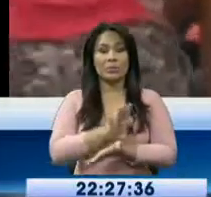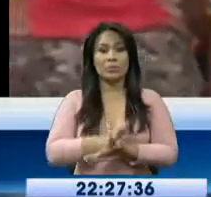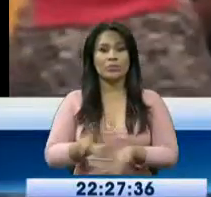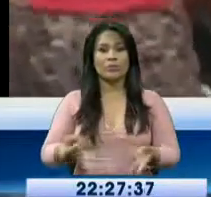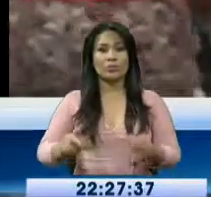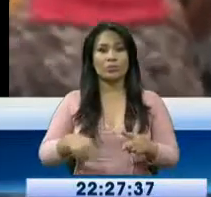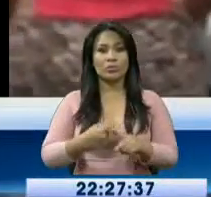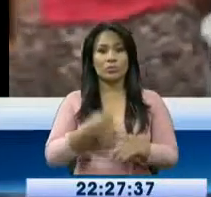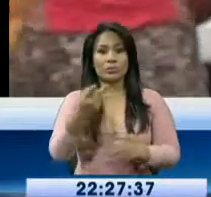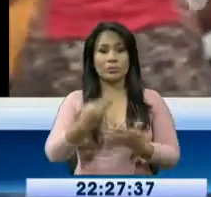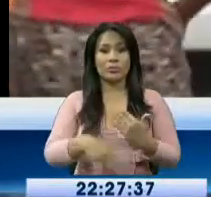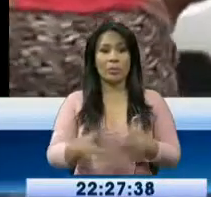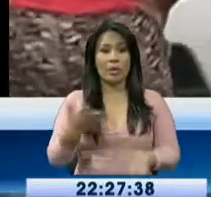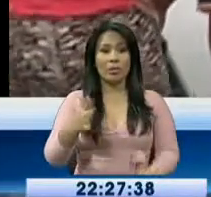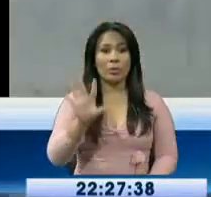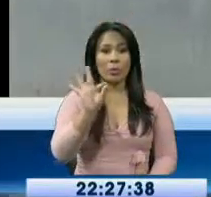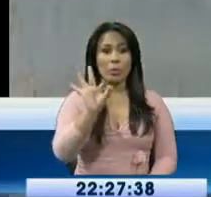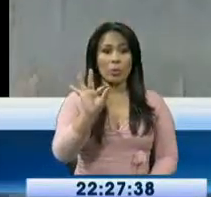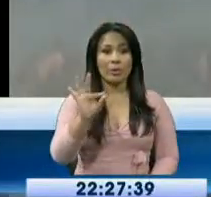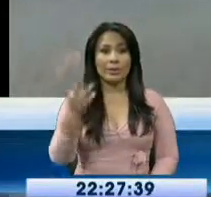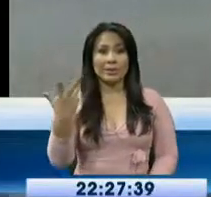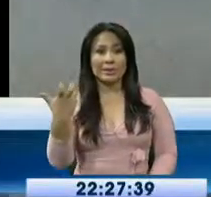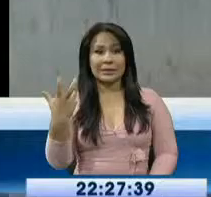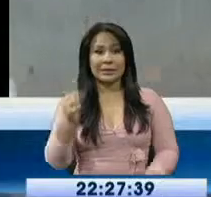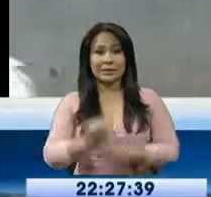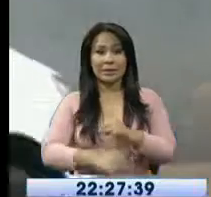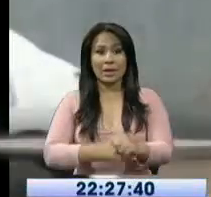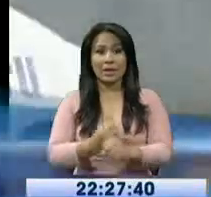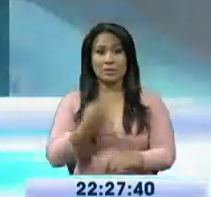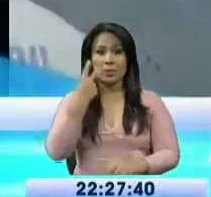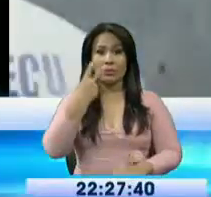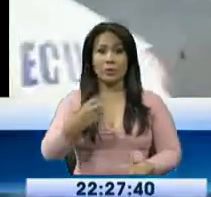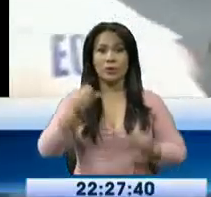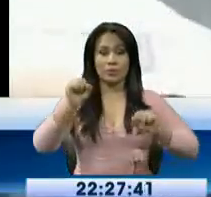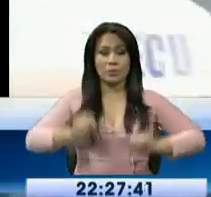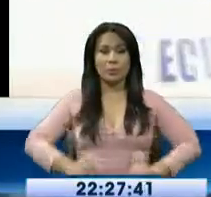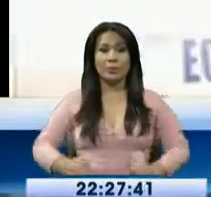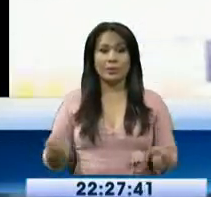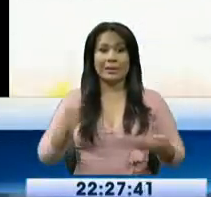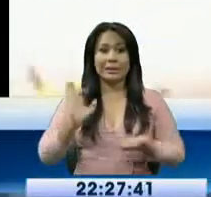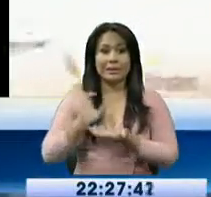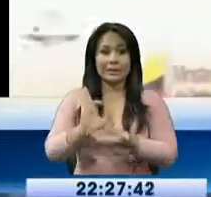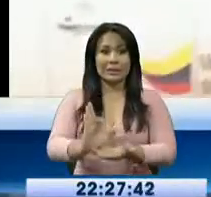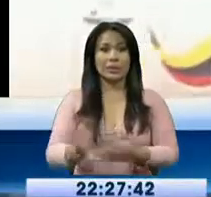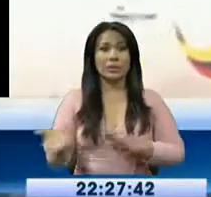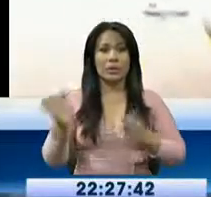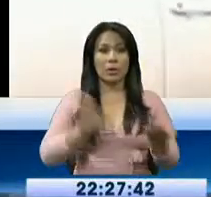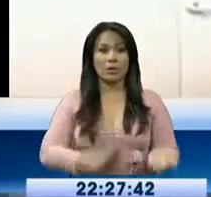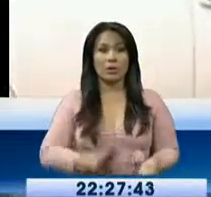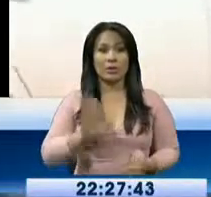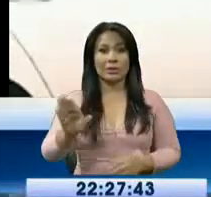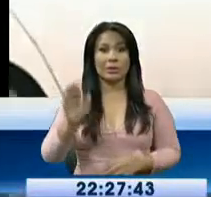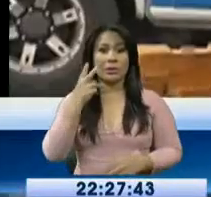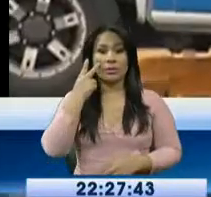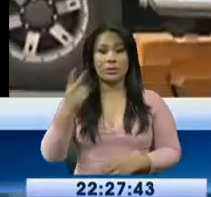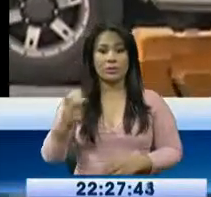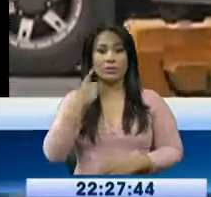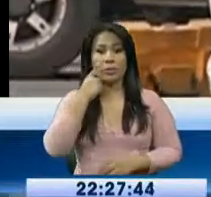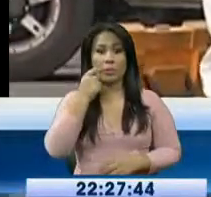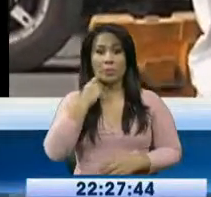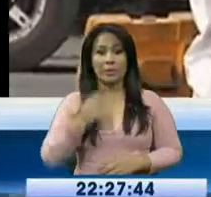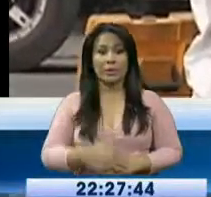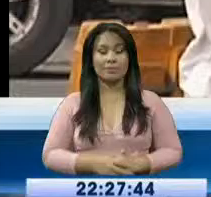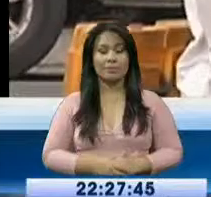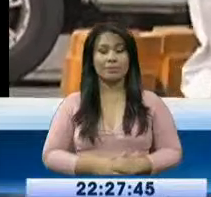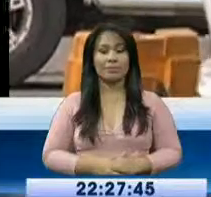cuyas edades están entre 9 y 13 años, debiendo convertirse en testigos de la muerte de su progenitor. Ha salido